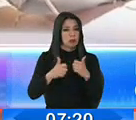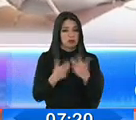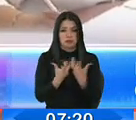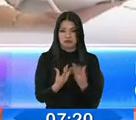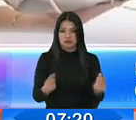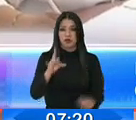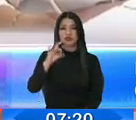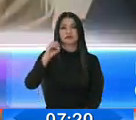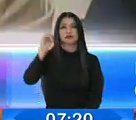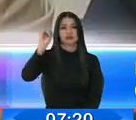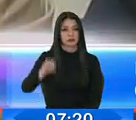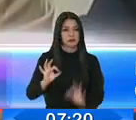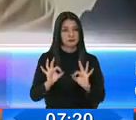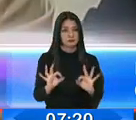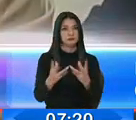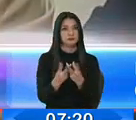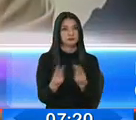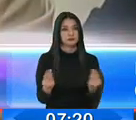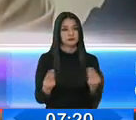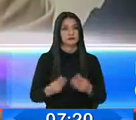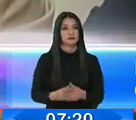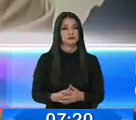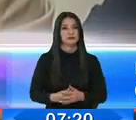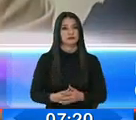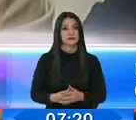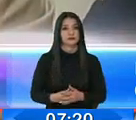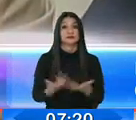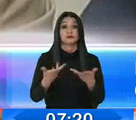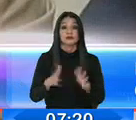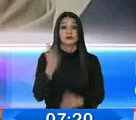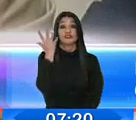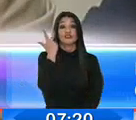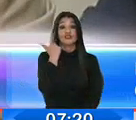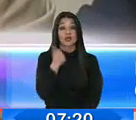el 80%. Tenemos represado desde esa fecha